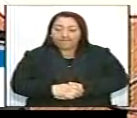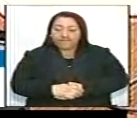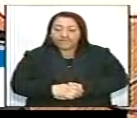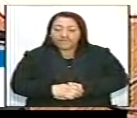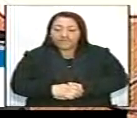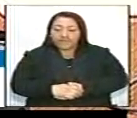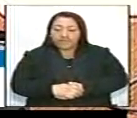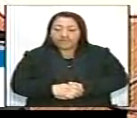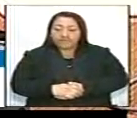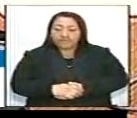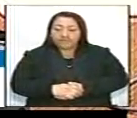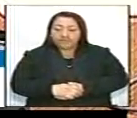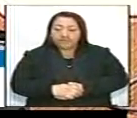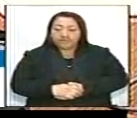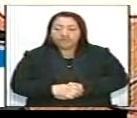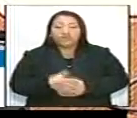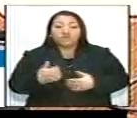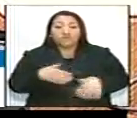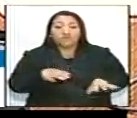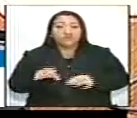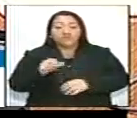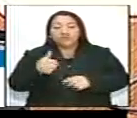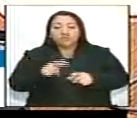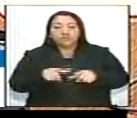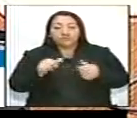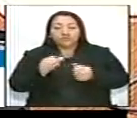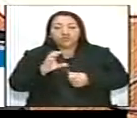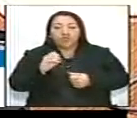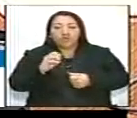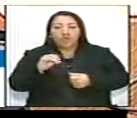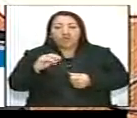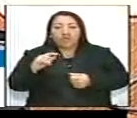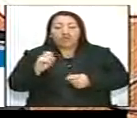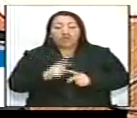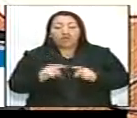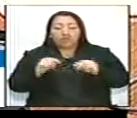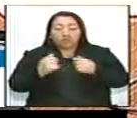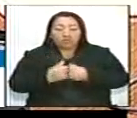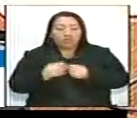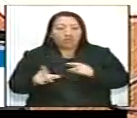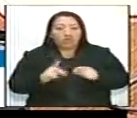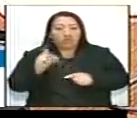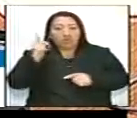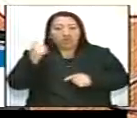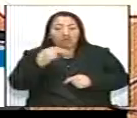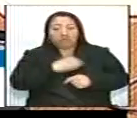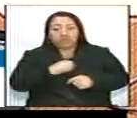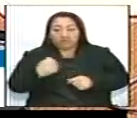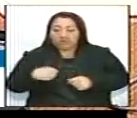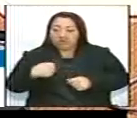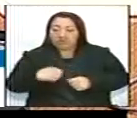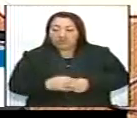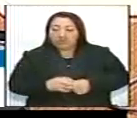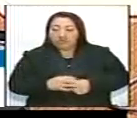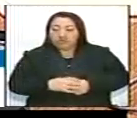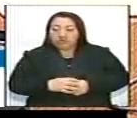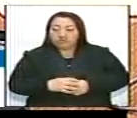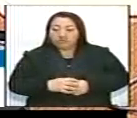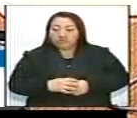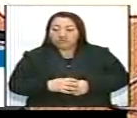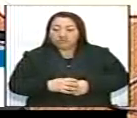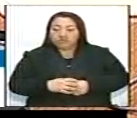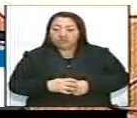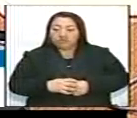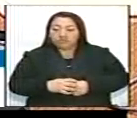Han habido otros espacios, como los comités multisectoriales, locales, liderados por la municipalidad, como consejos locales de